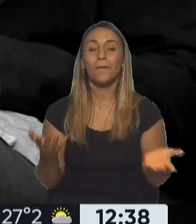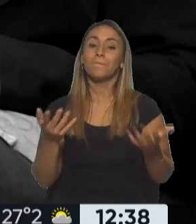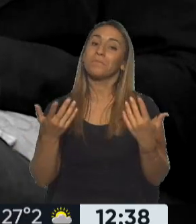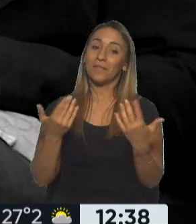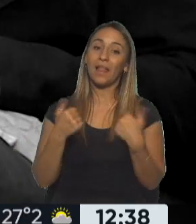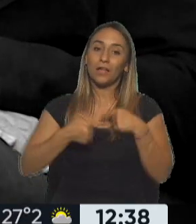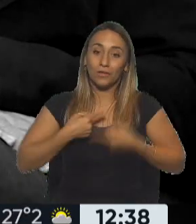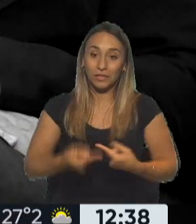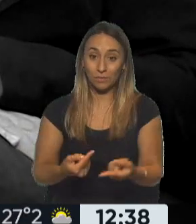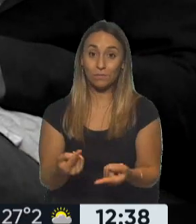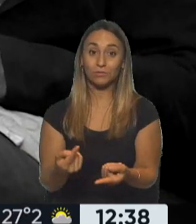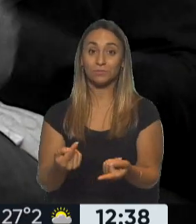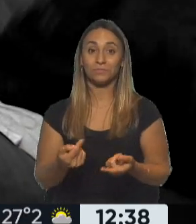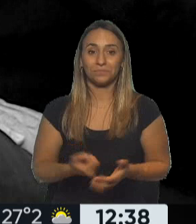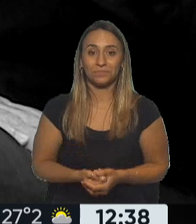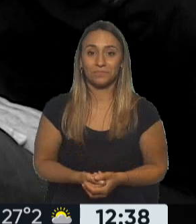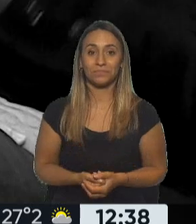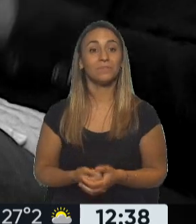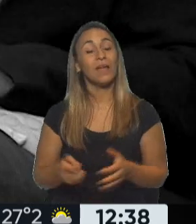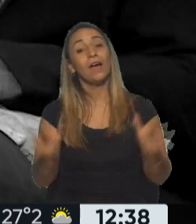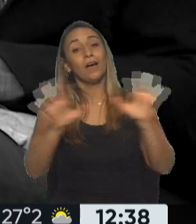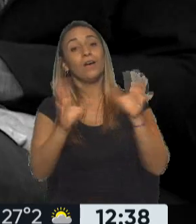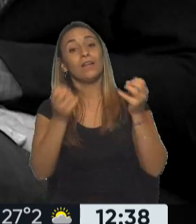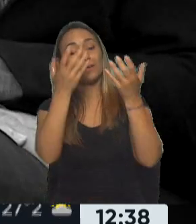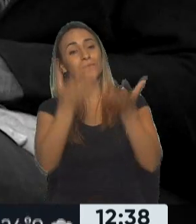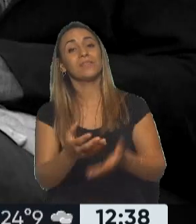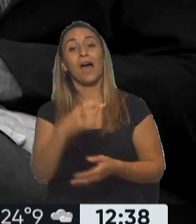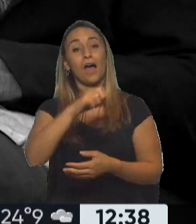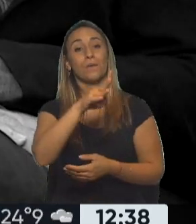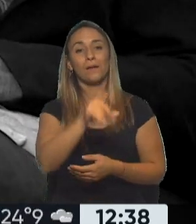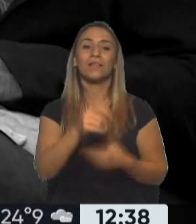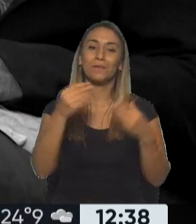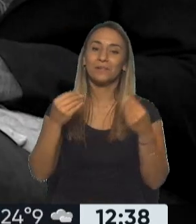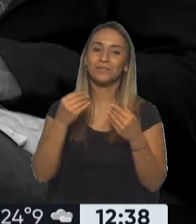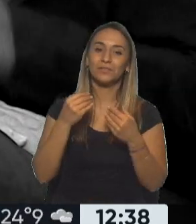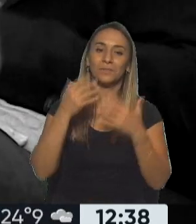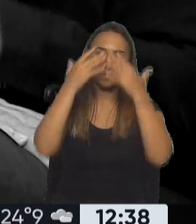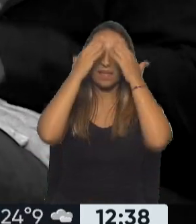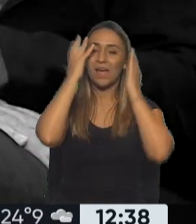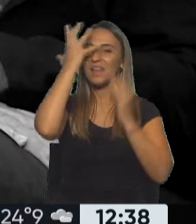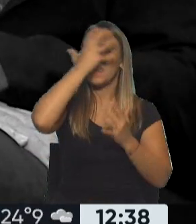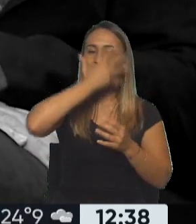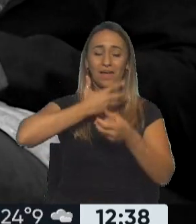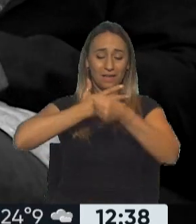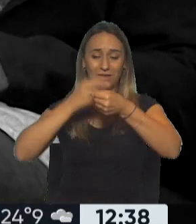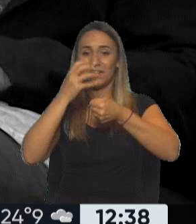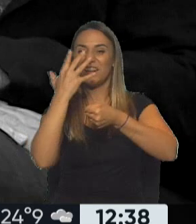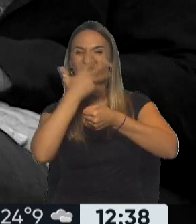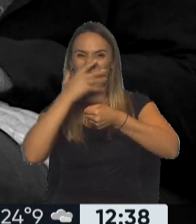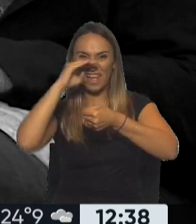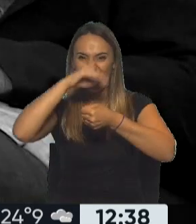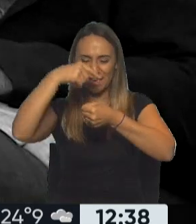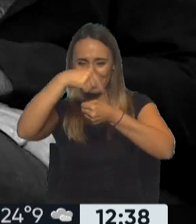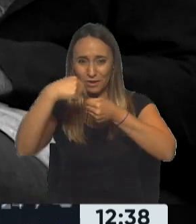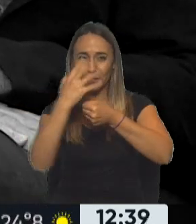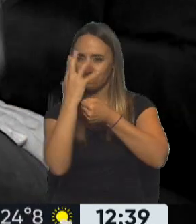Continuemos. No. Hola, Pablo. Pasa que por lo negro del micrófono, el día como. No.